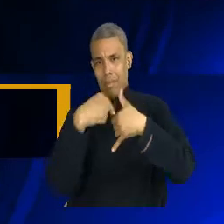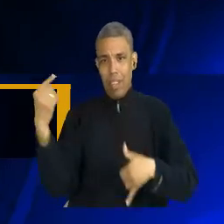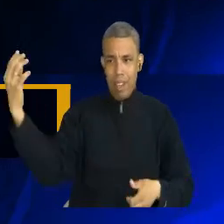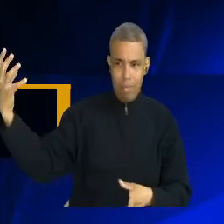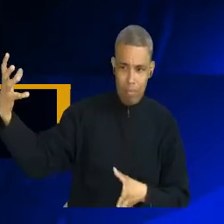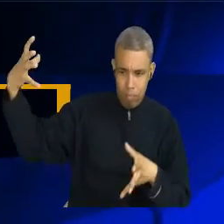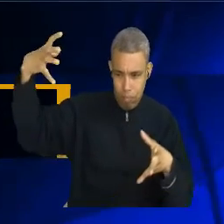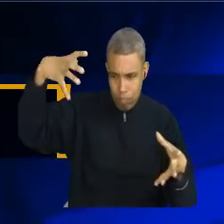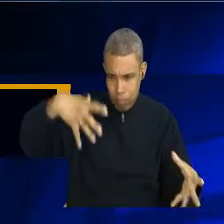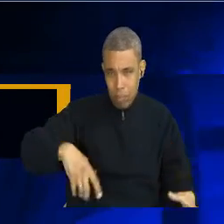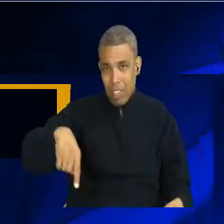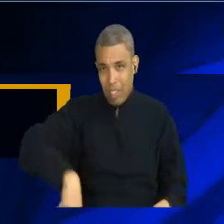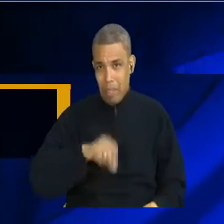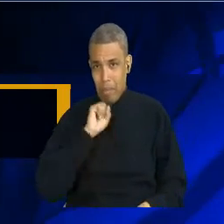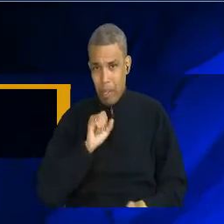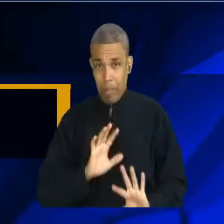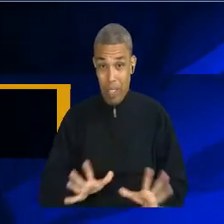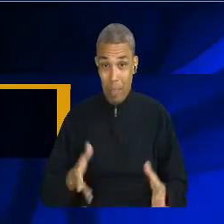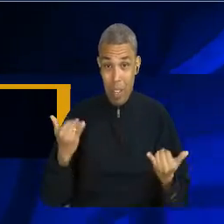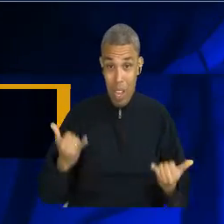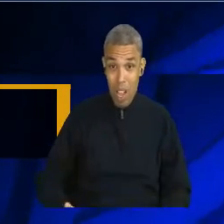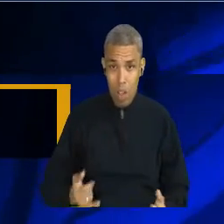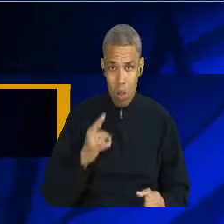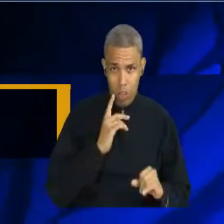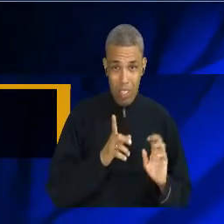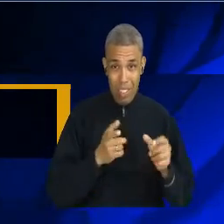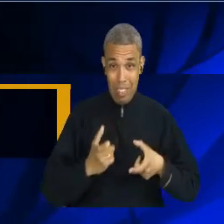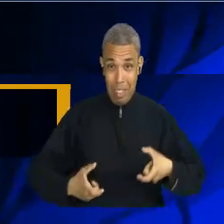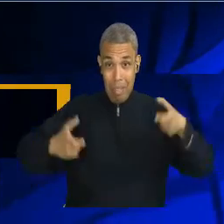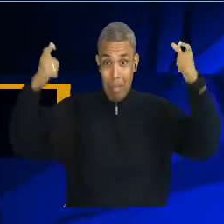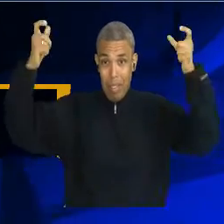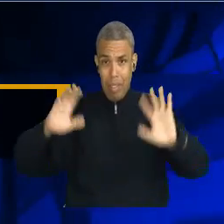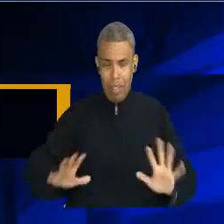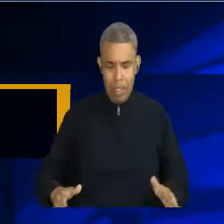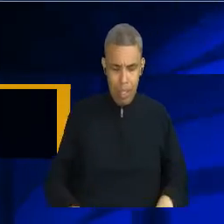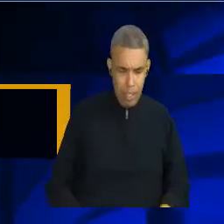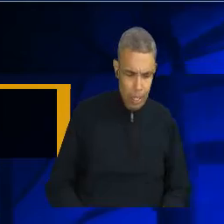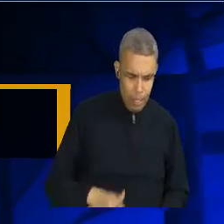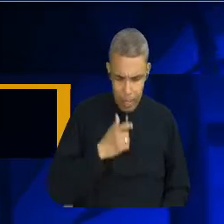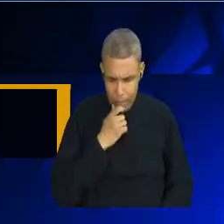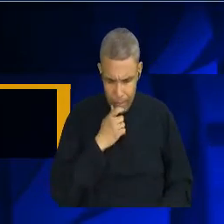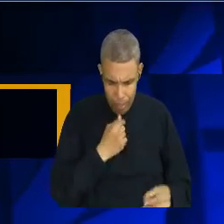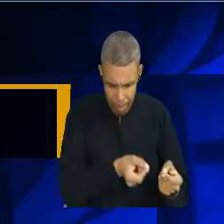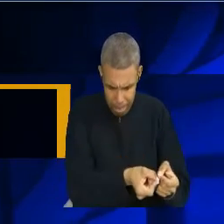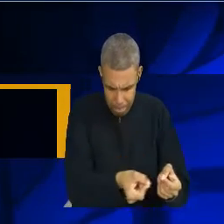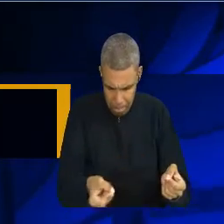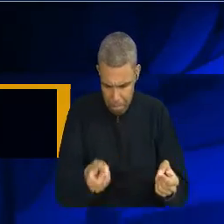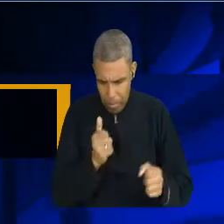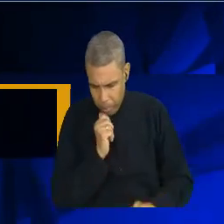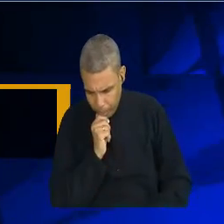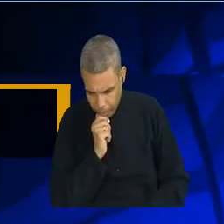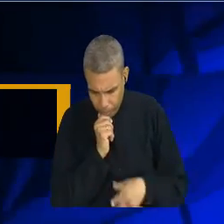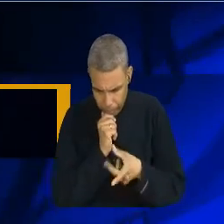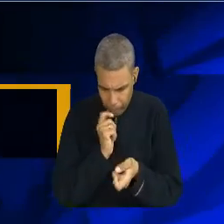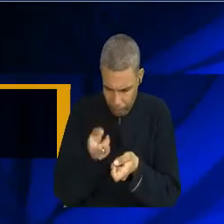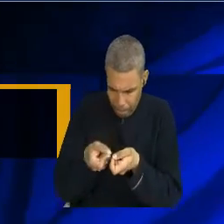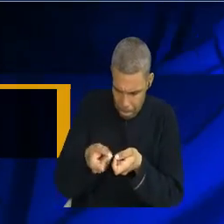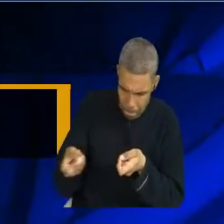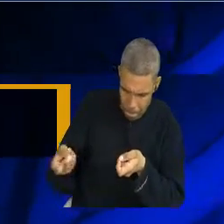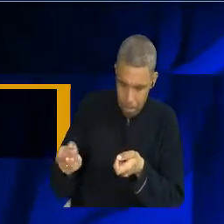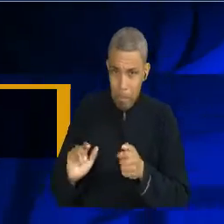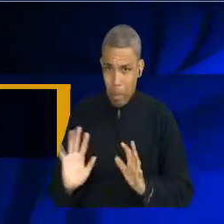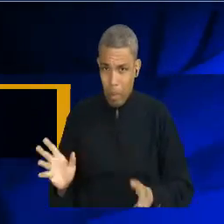pues para hacer lo que tiene que ver con las perforaciones y anclajes, y iniciar la instalación de la silletería. Esperábamos contar con ellas a